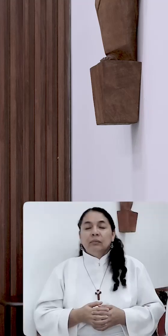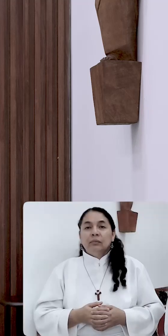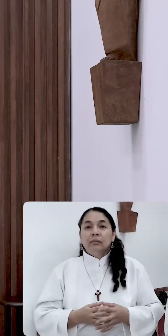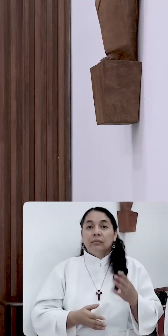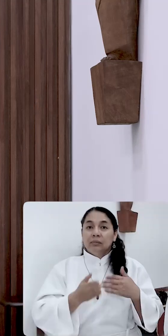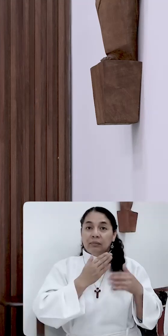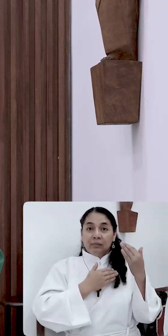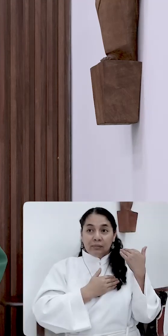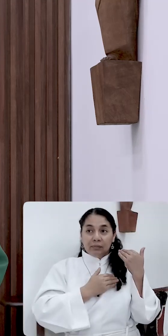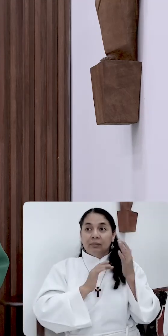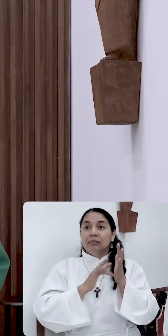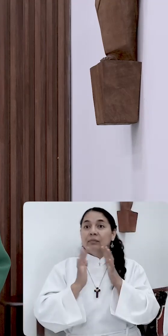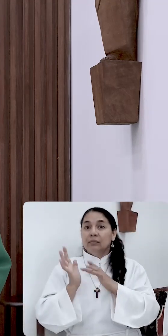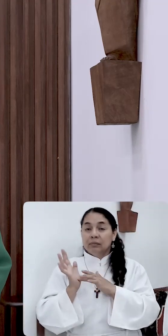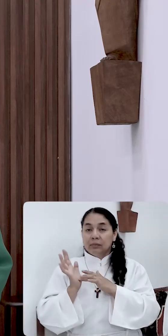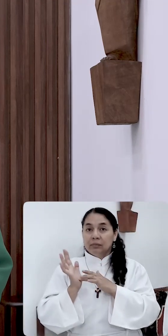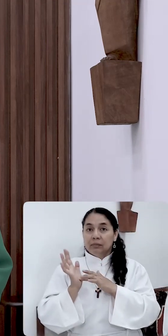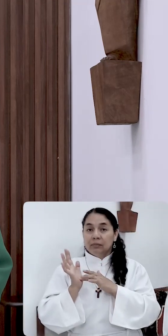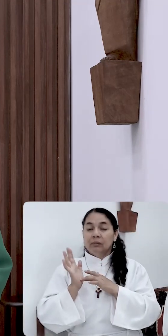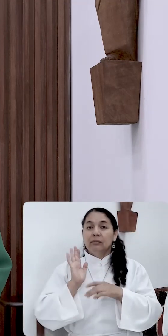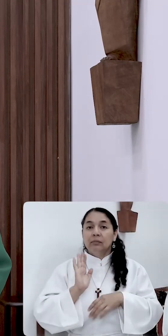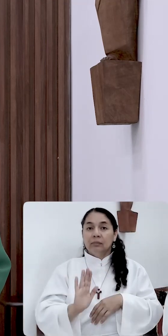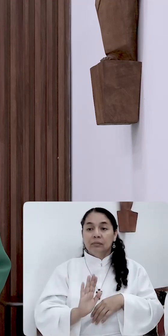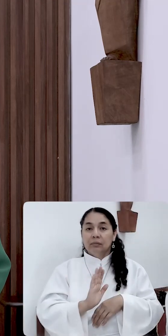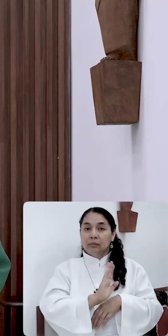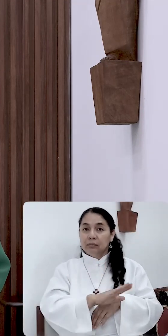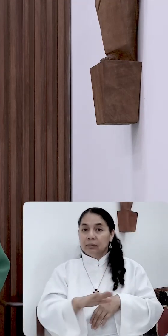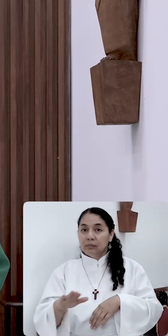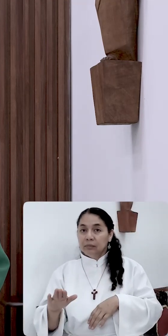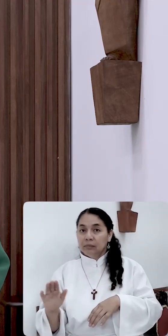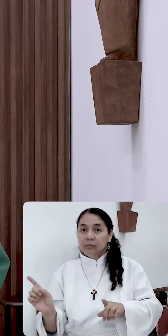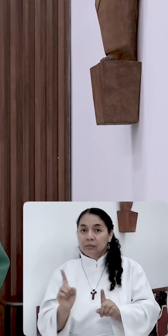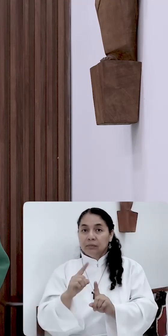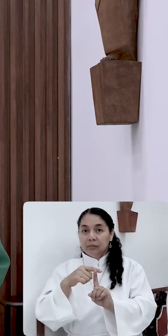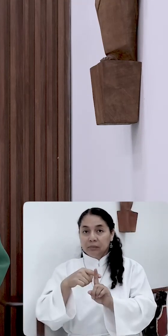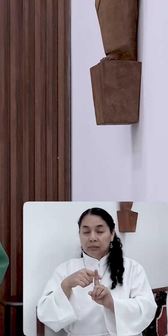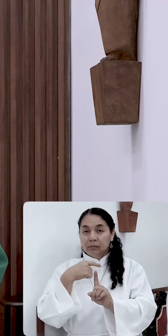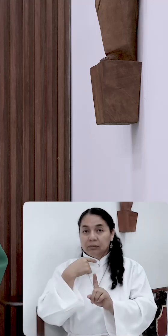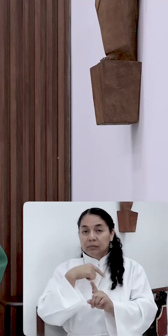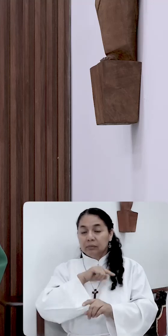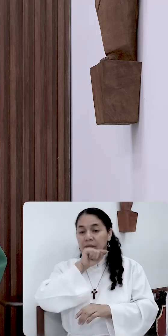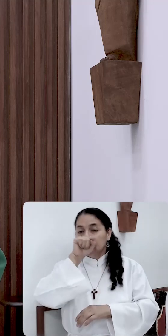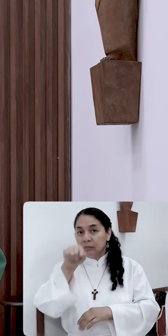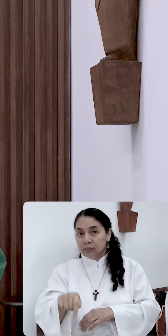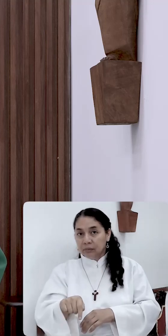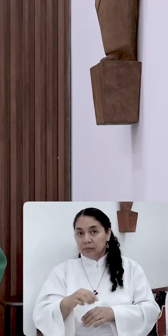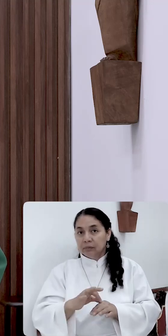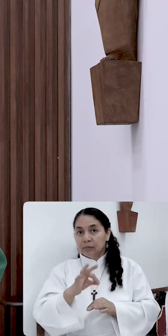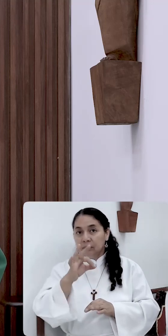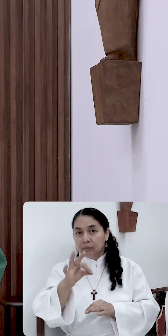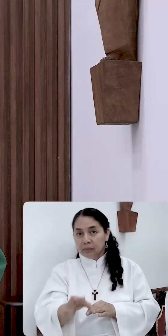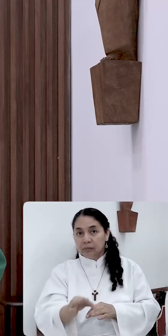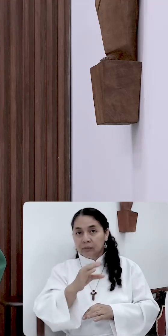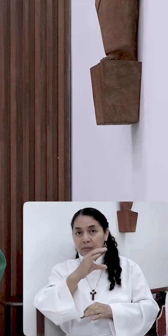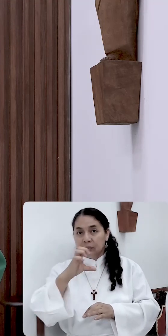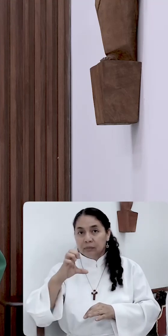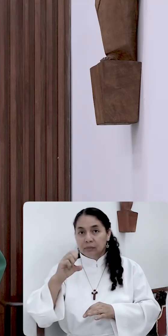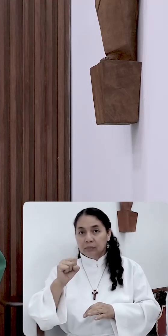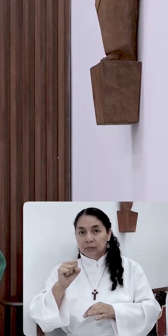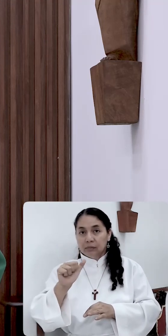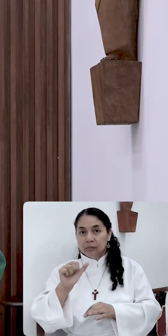En aquel tiempo Jesús y sus discípulos se dirigieron a los poblados de Cesarea de